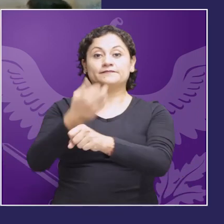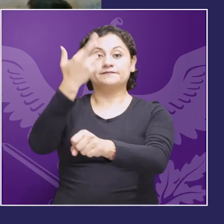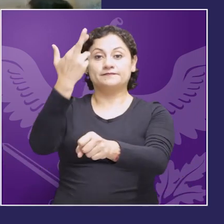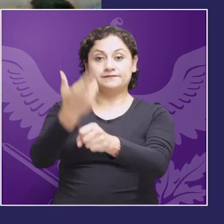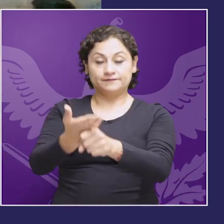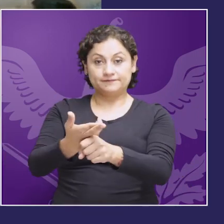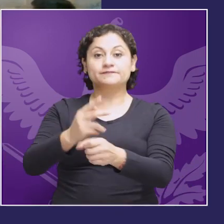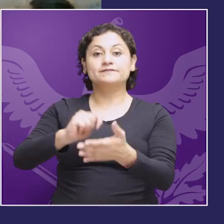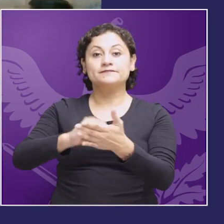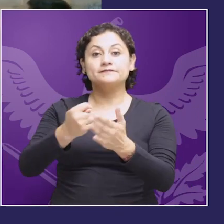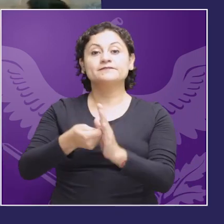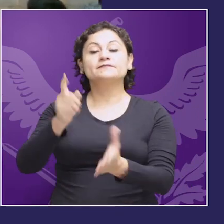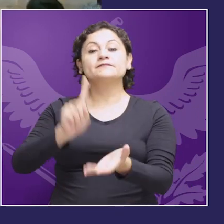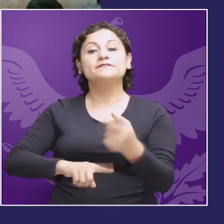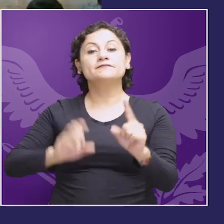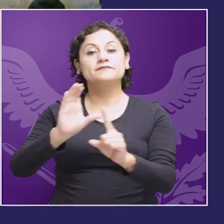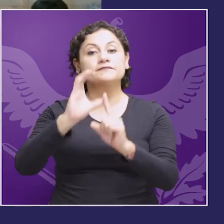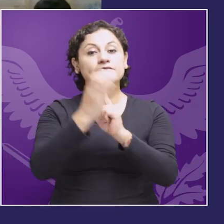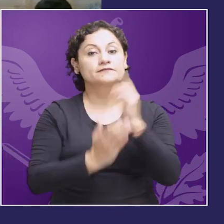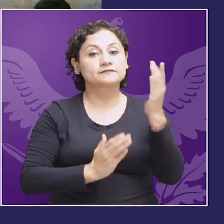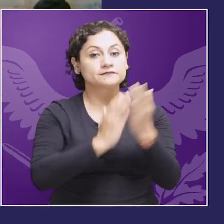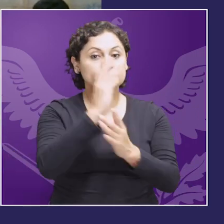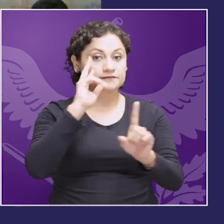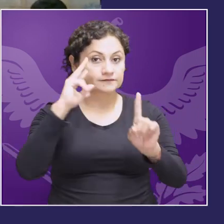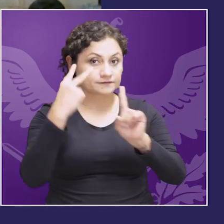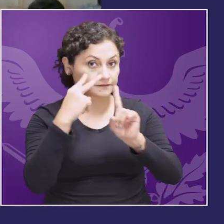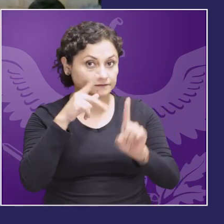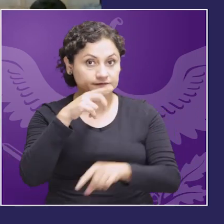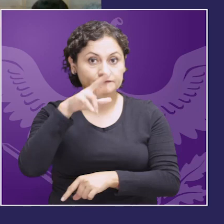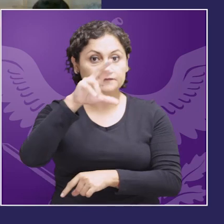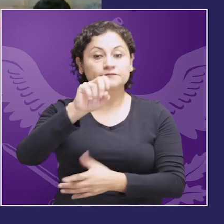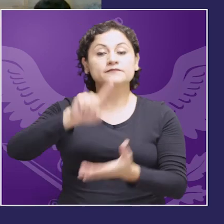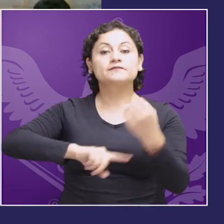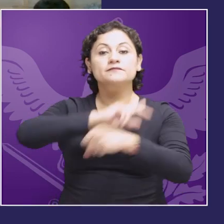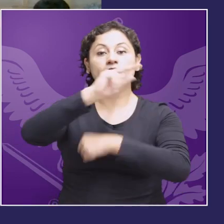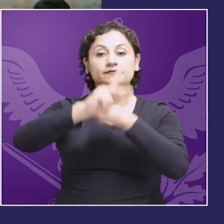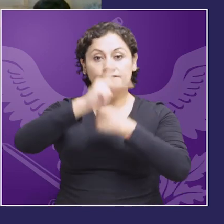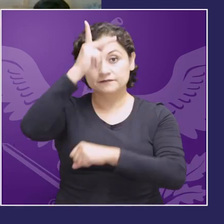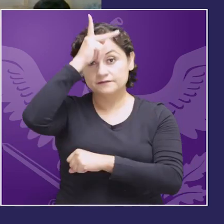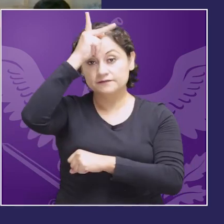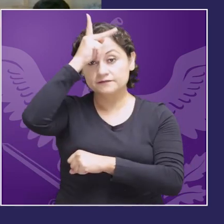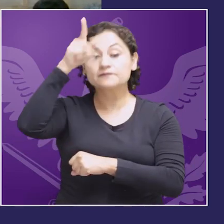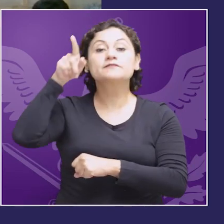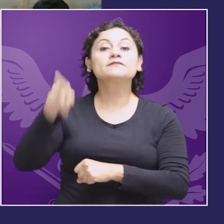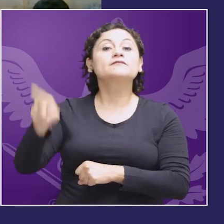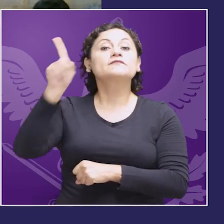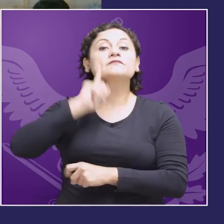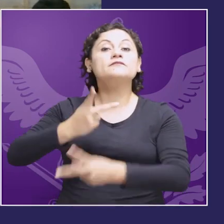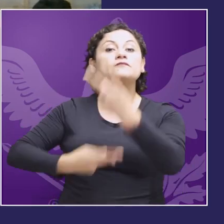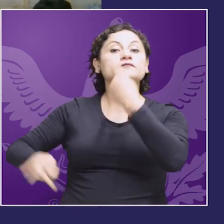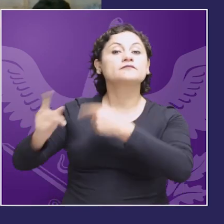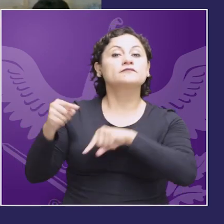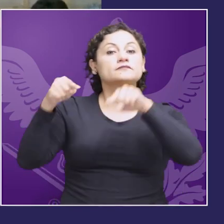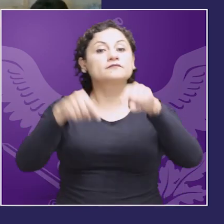Bien, ahora cabe mencionar que forma parte de este panel la secretaria técnica de la Comisión de Justicia de Género del Poder Judicial del